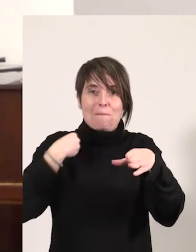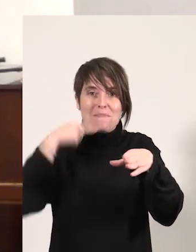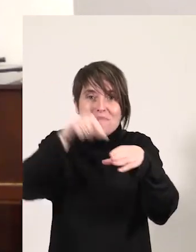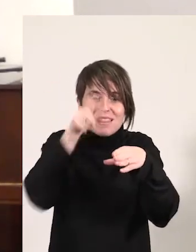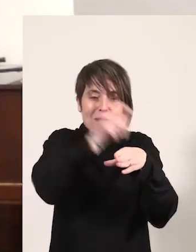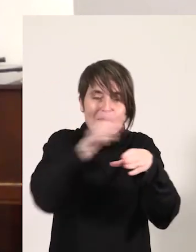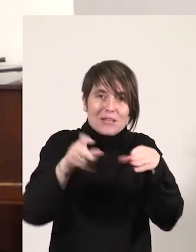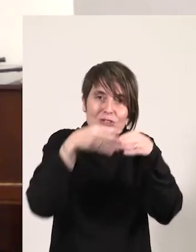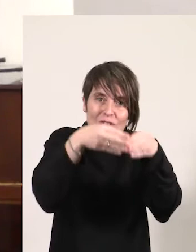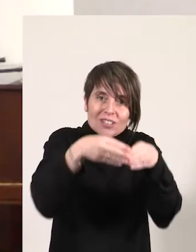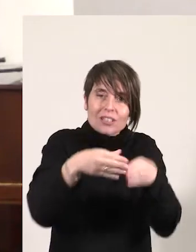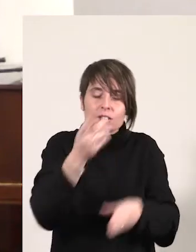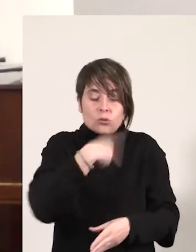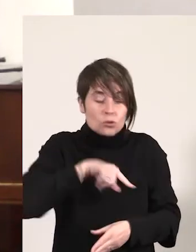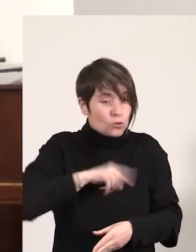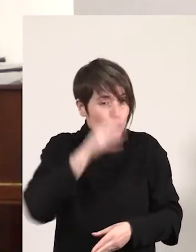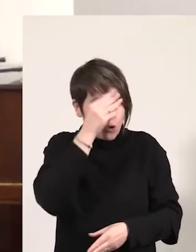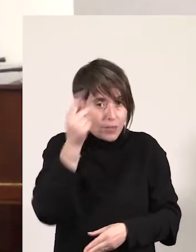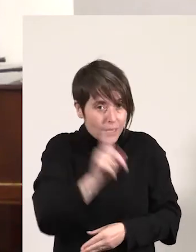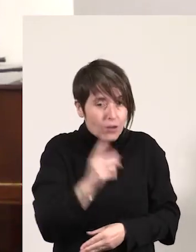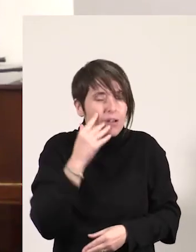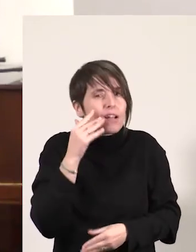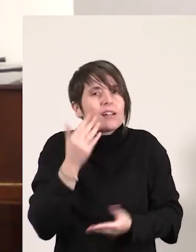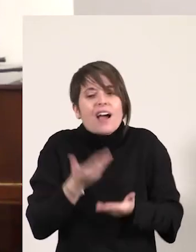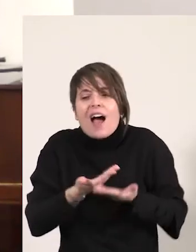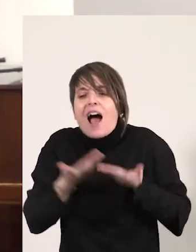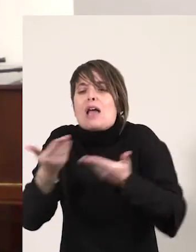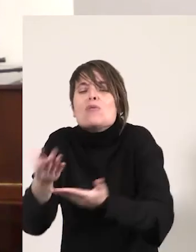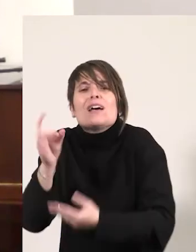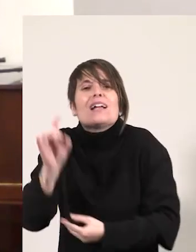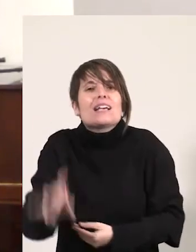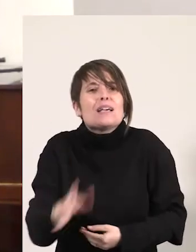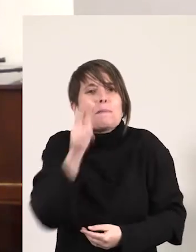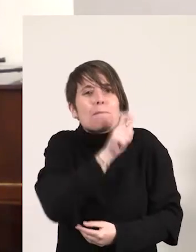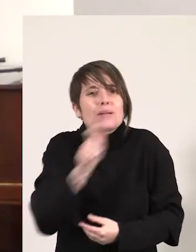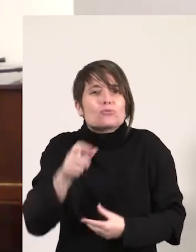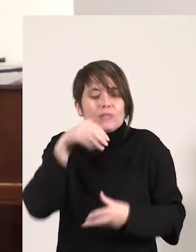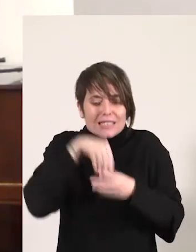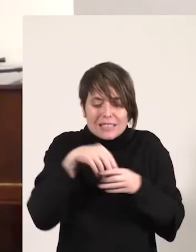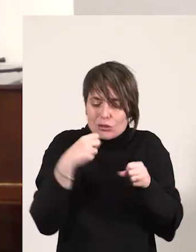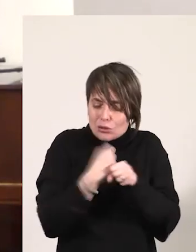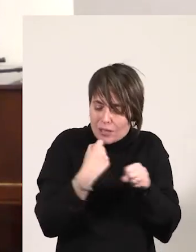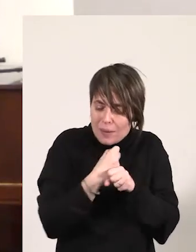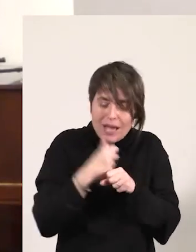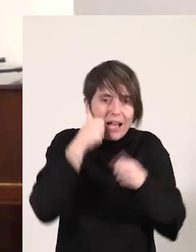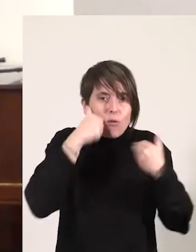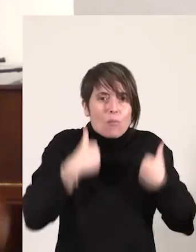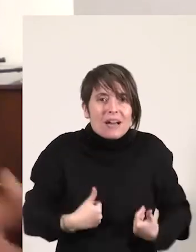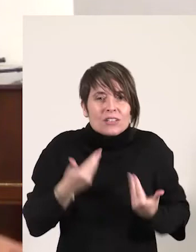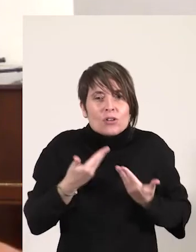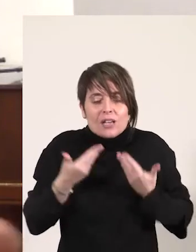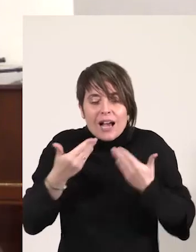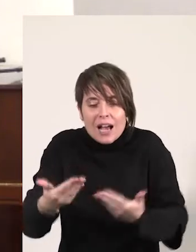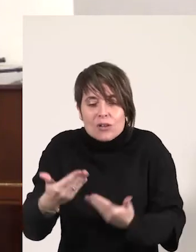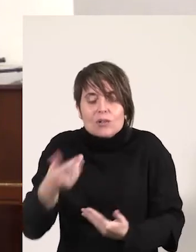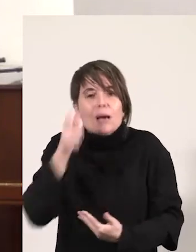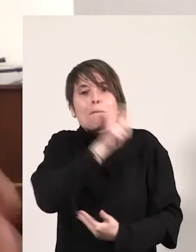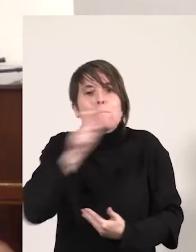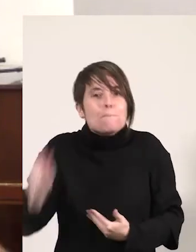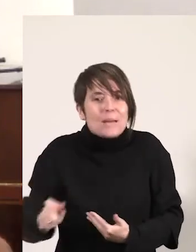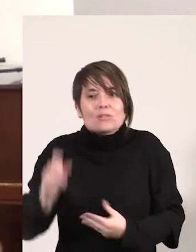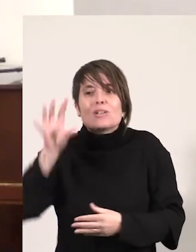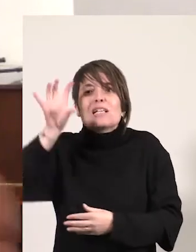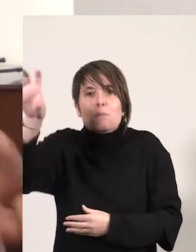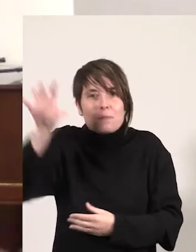historias, personas, vidas. Que no nos olvidemos también de cuando estamos reflejando a quién ayuda, que buena parte de la gente que trabaja en